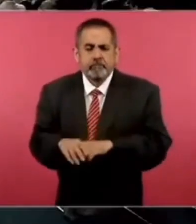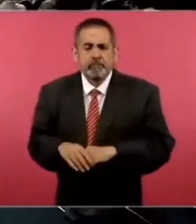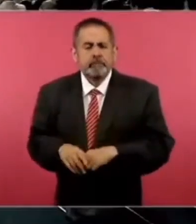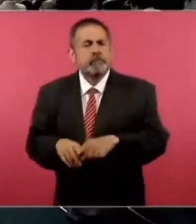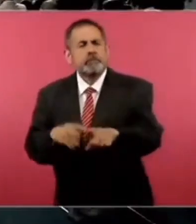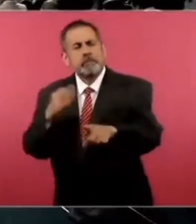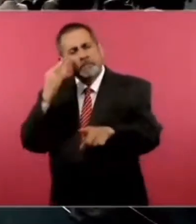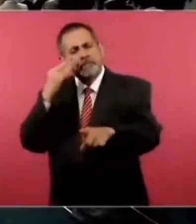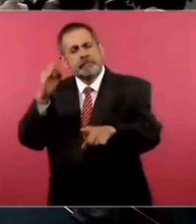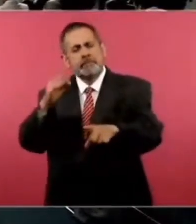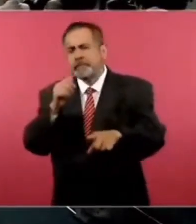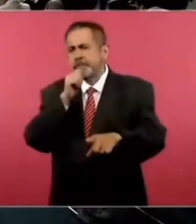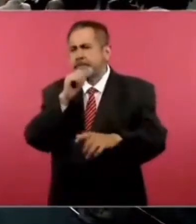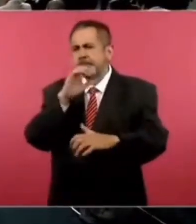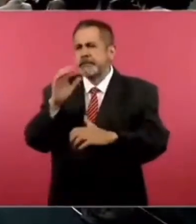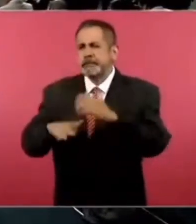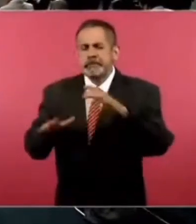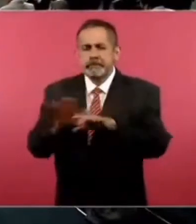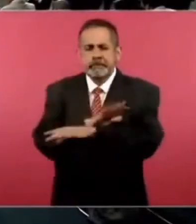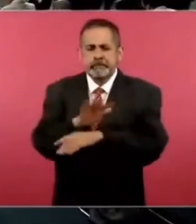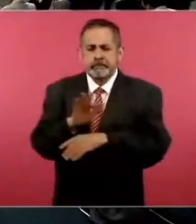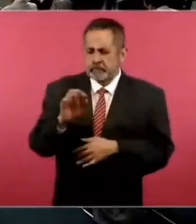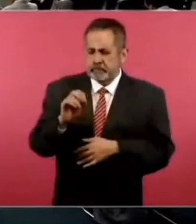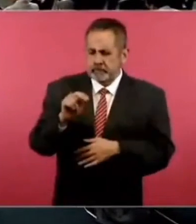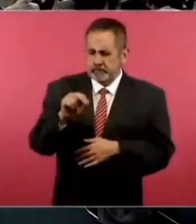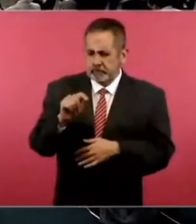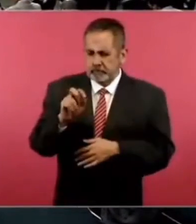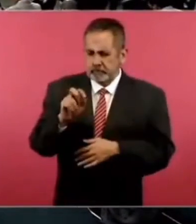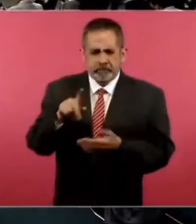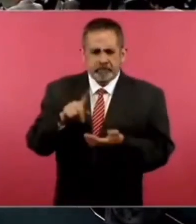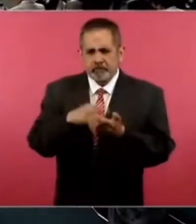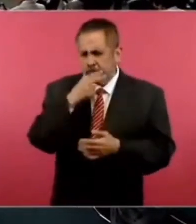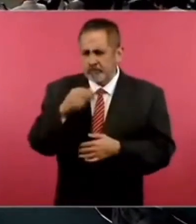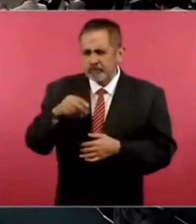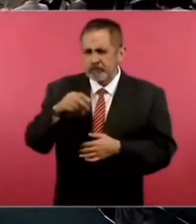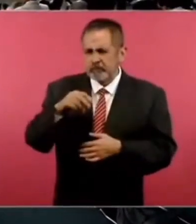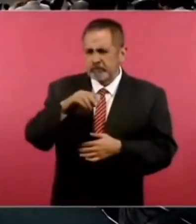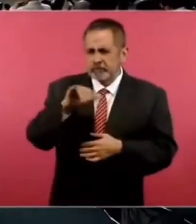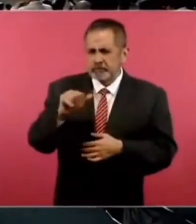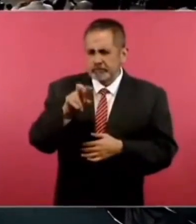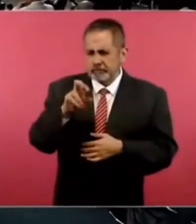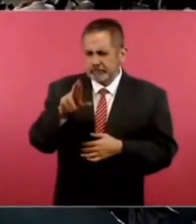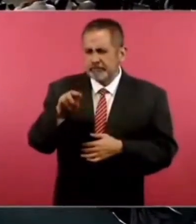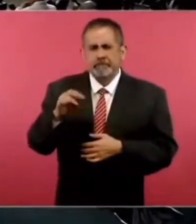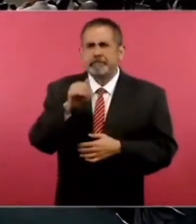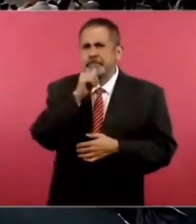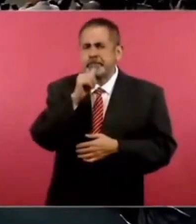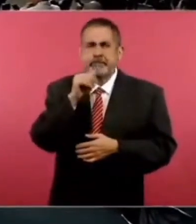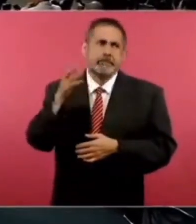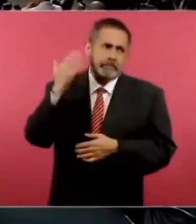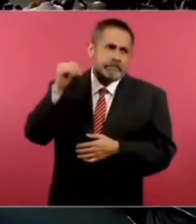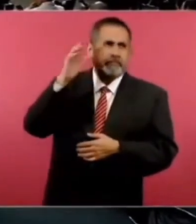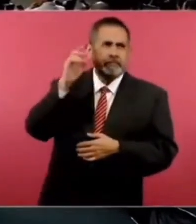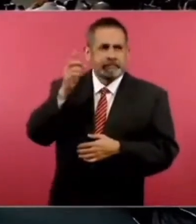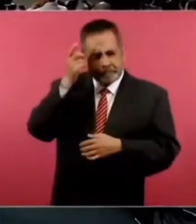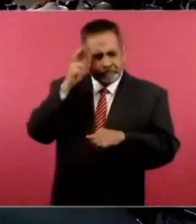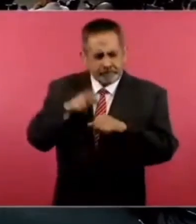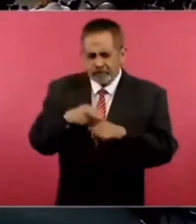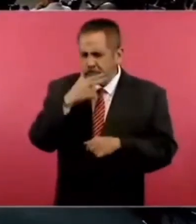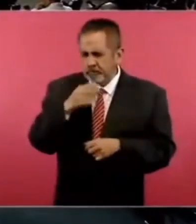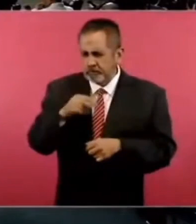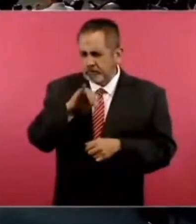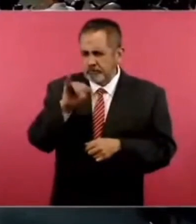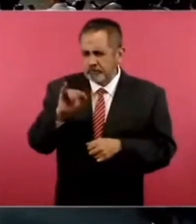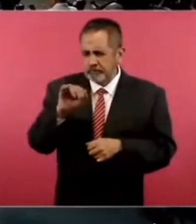en tiempo de, antes de que cambiara la dirección de Fonatur, de Jiménez Pons a Javier May, en ese momento lo suscribió el director de Fonatur, Jiménez